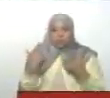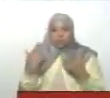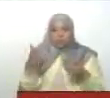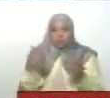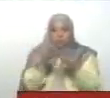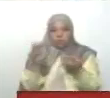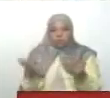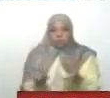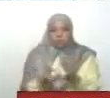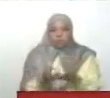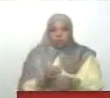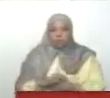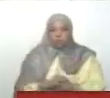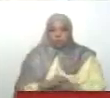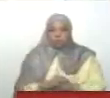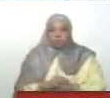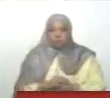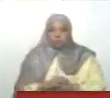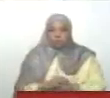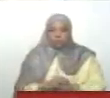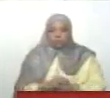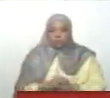Carayaca para el mundo. Adelante. Dale.